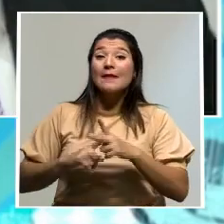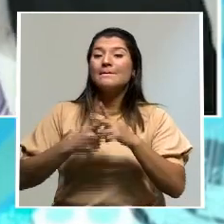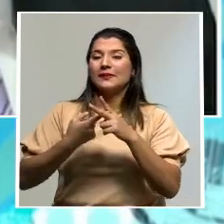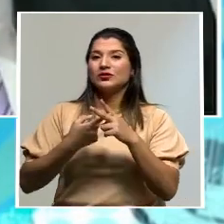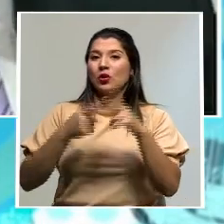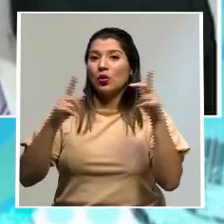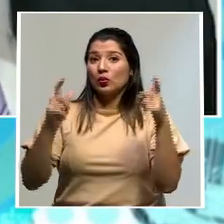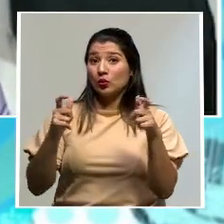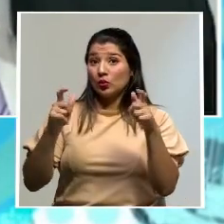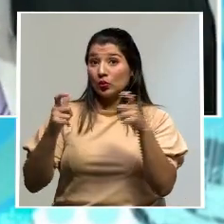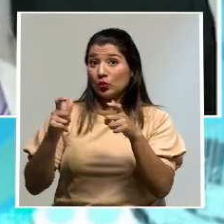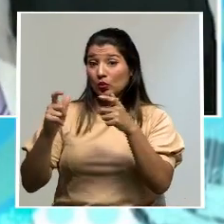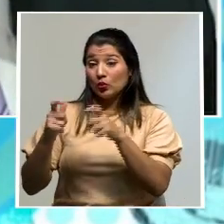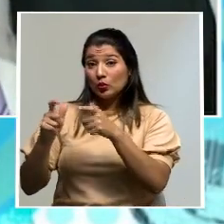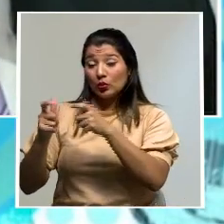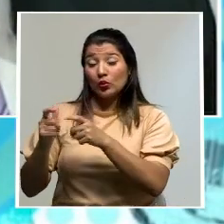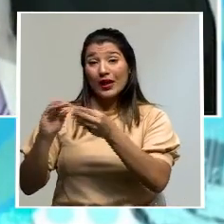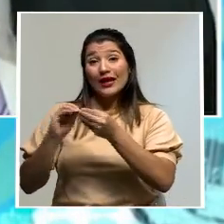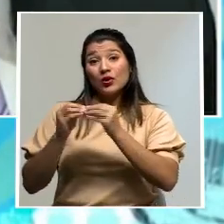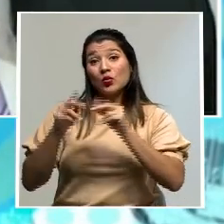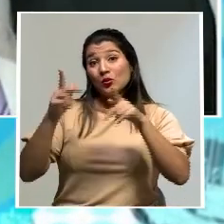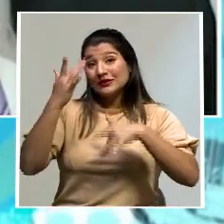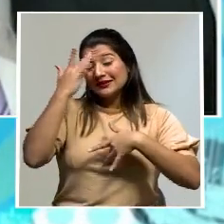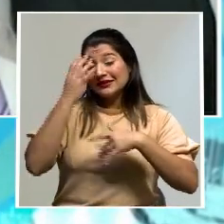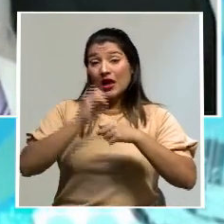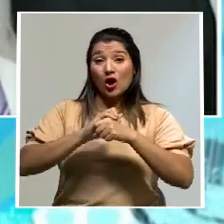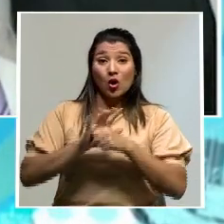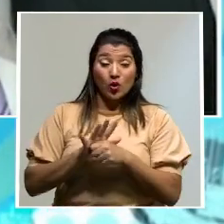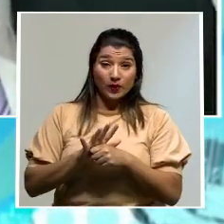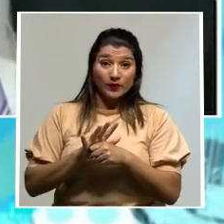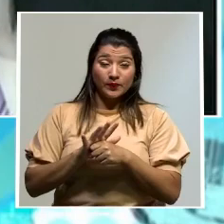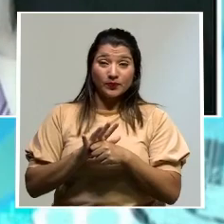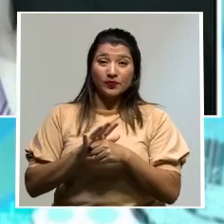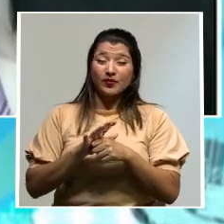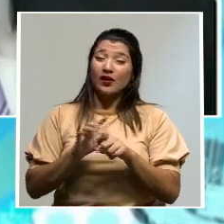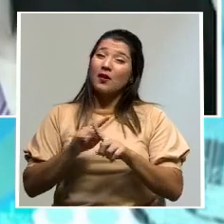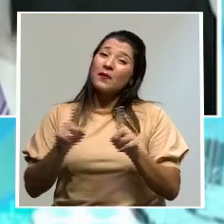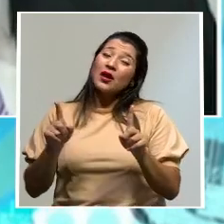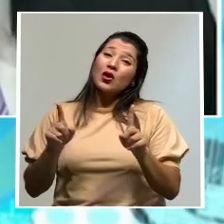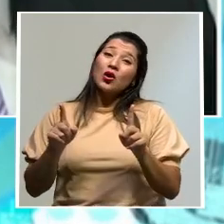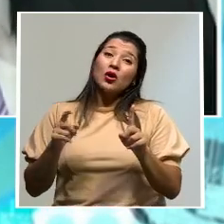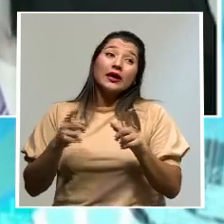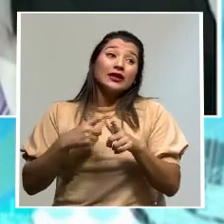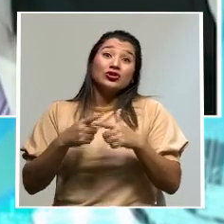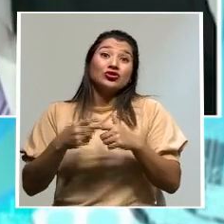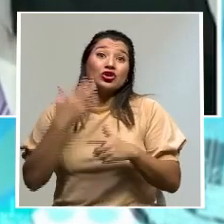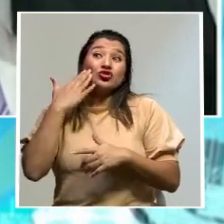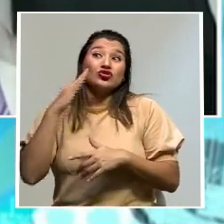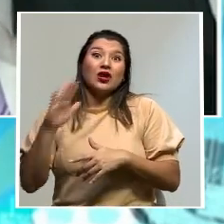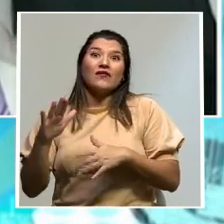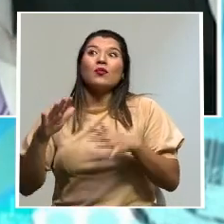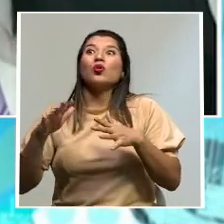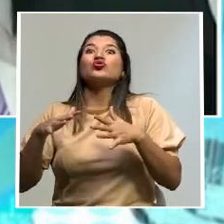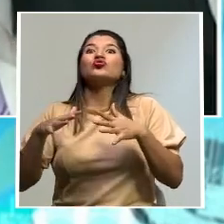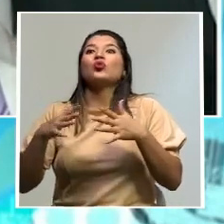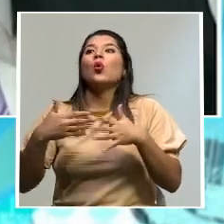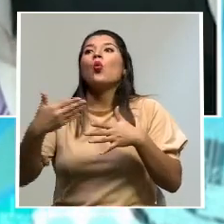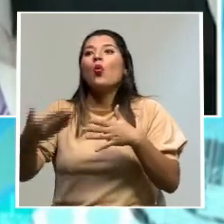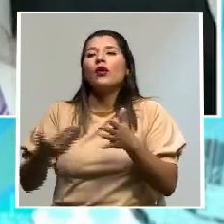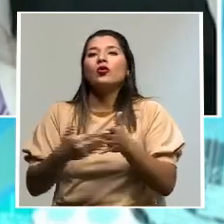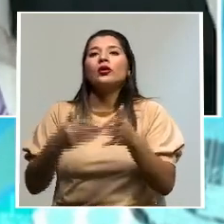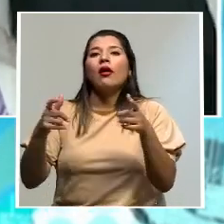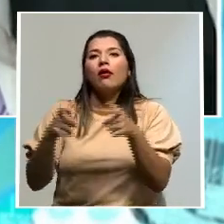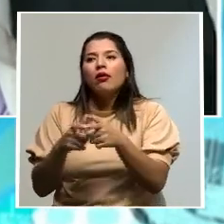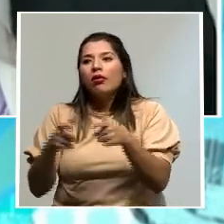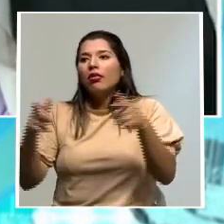reducirse los casos de COVID. Bueno, entonces no sabemos cómo es la ola del COVID como para poder buscar la